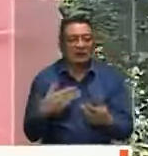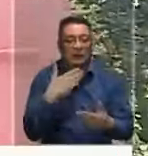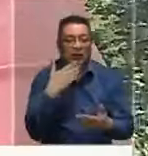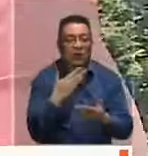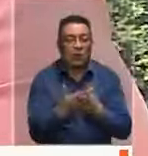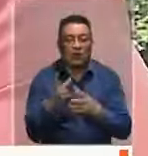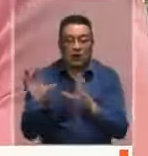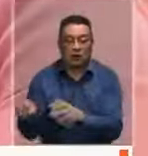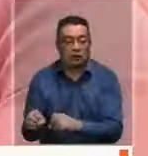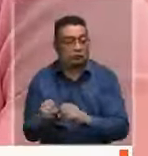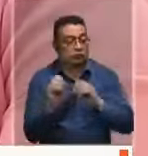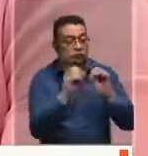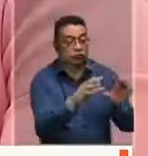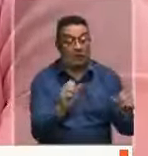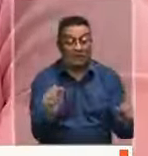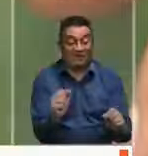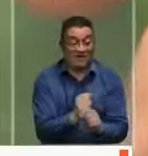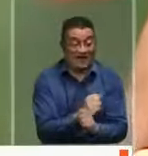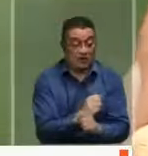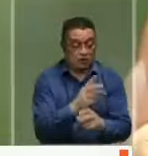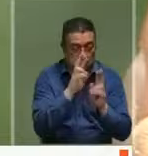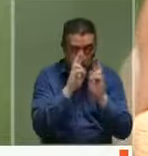su traslado y de la cadena de frío.